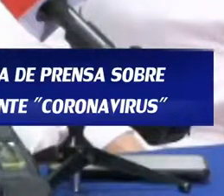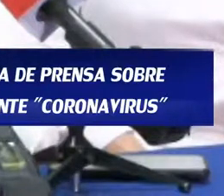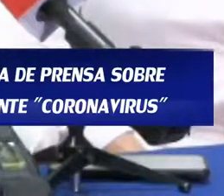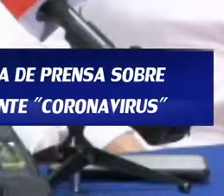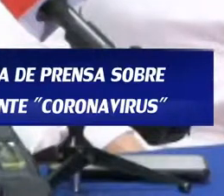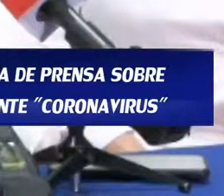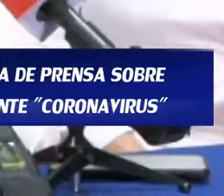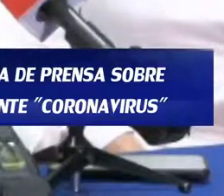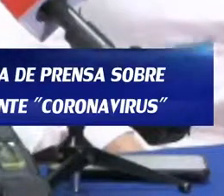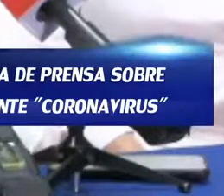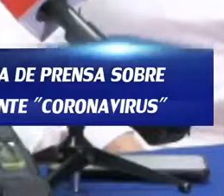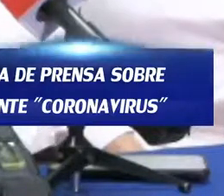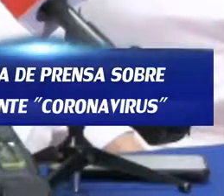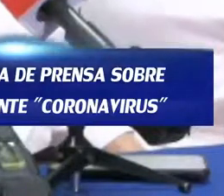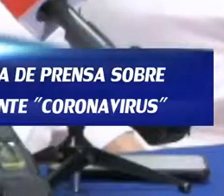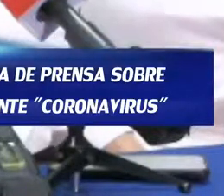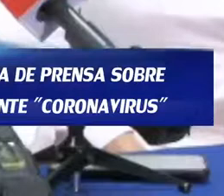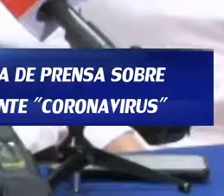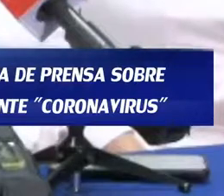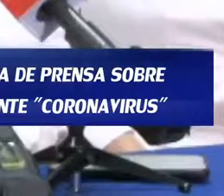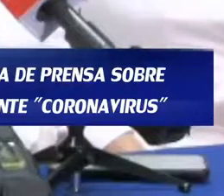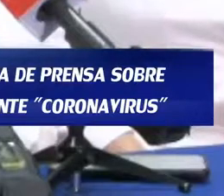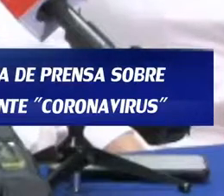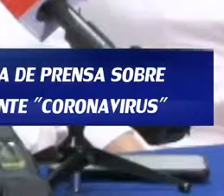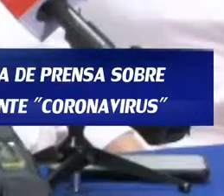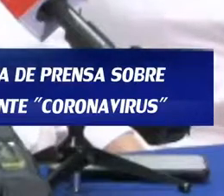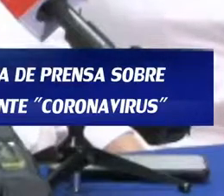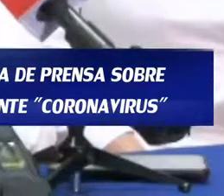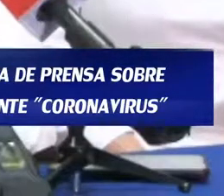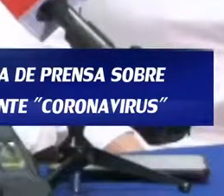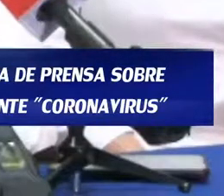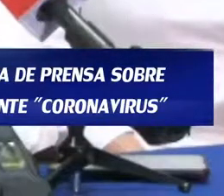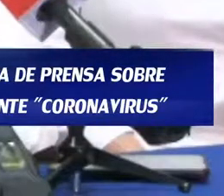tiene declarada una emergencia. El resto de los países